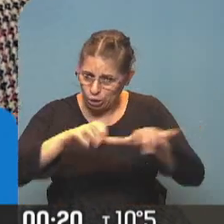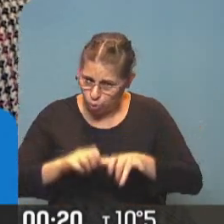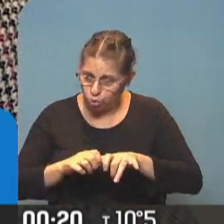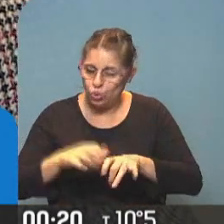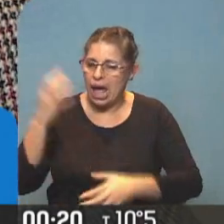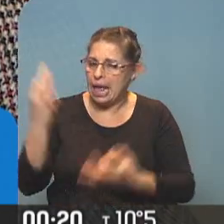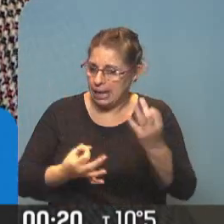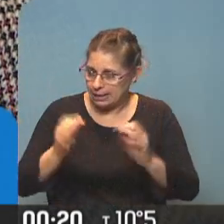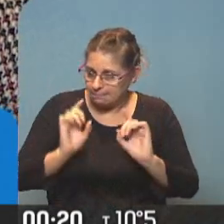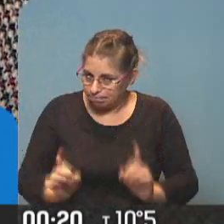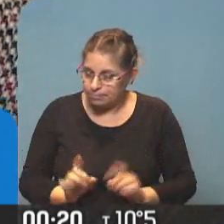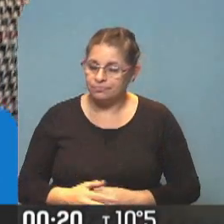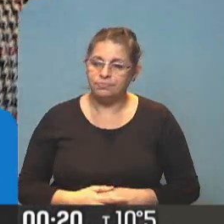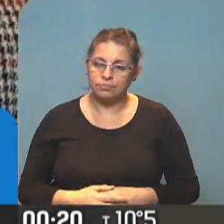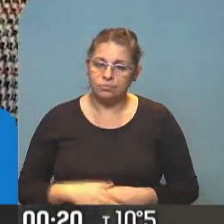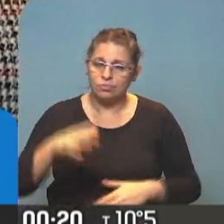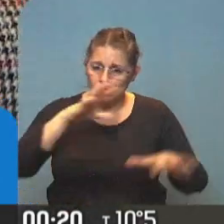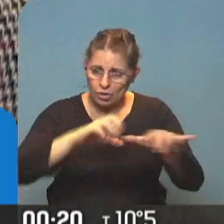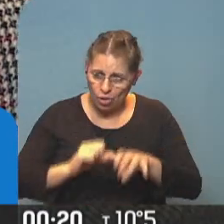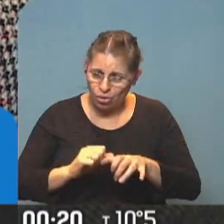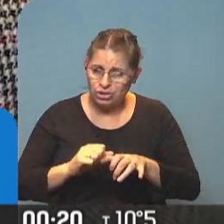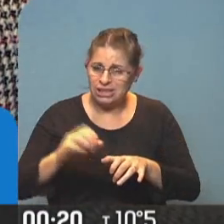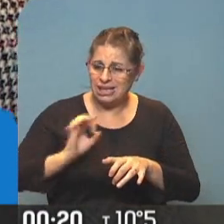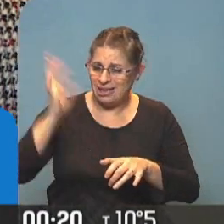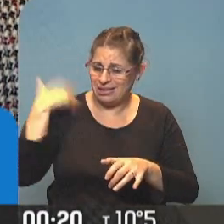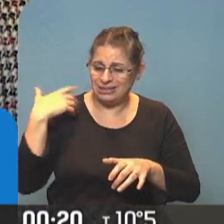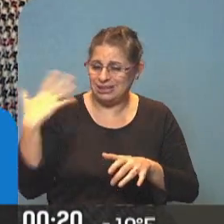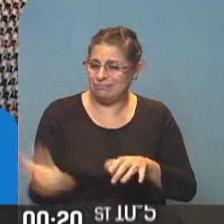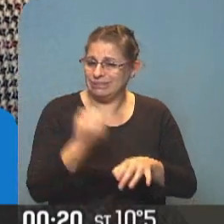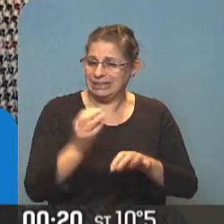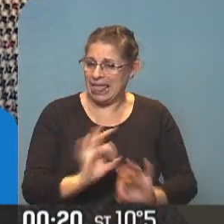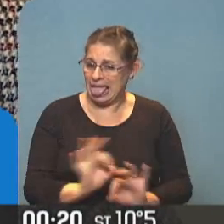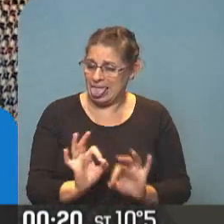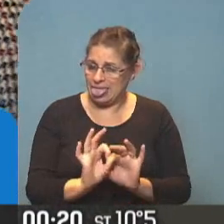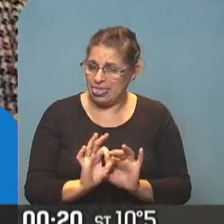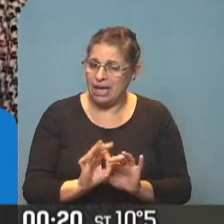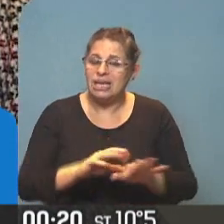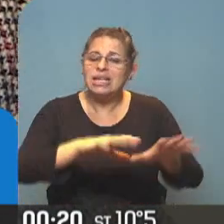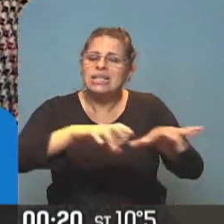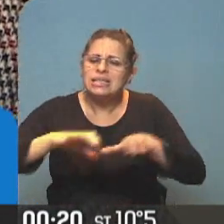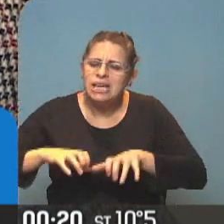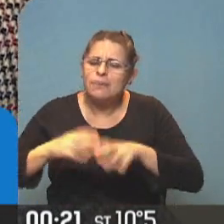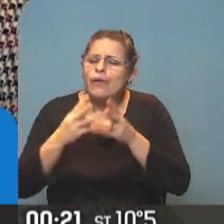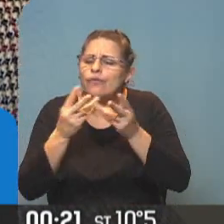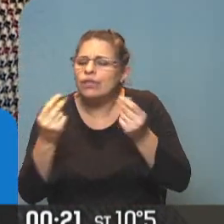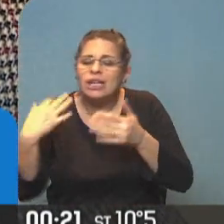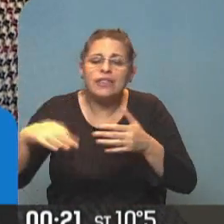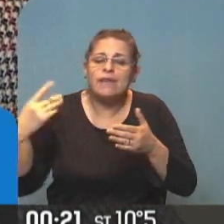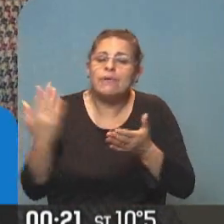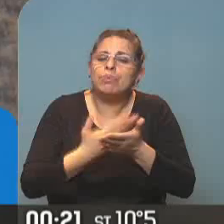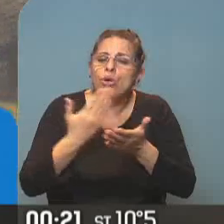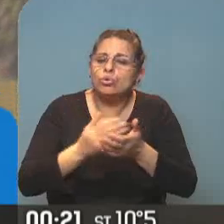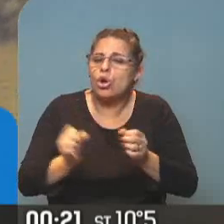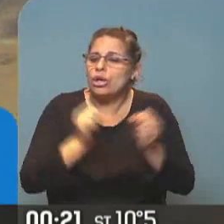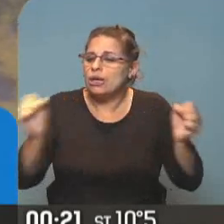eso, tenemos parte de la cosecha gruesa pasada que no se levantó. Tenemos una siembra fina que debería haberse producido en invierno de